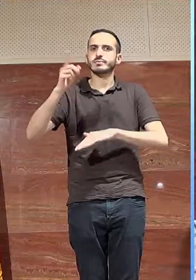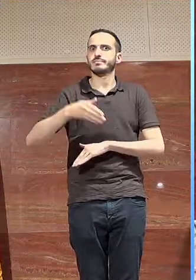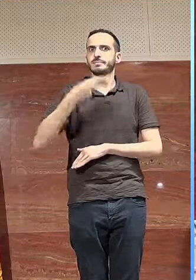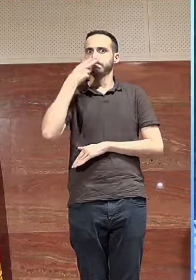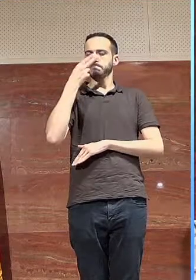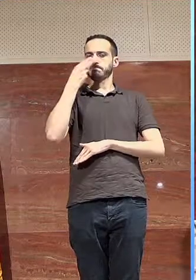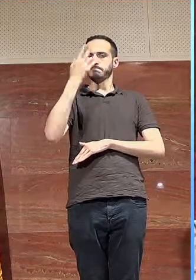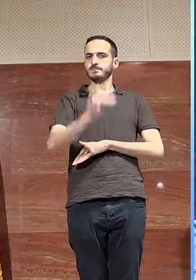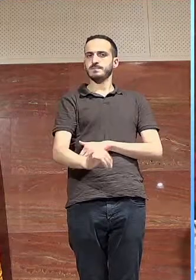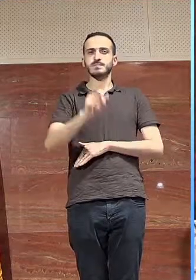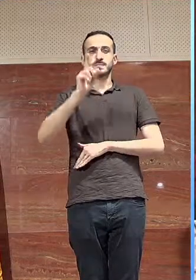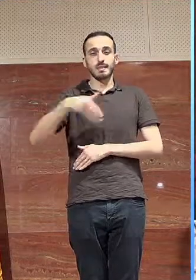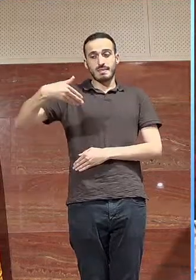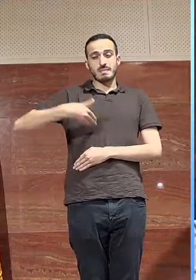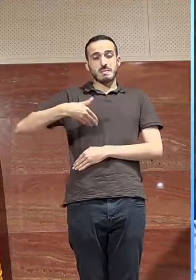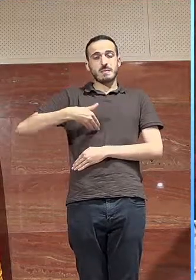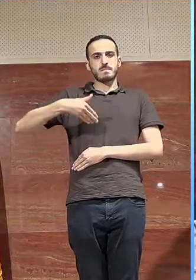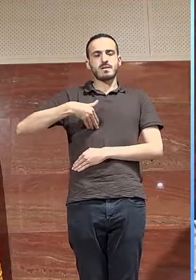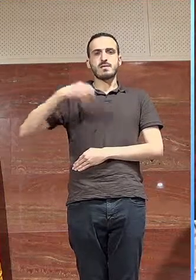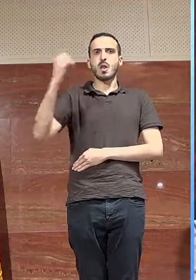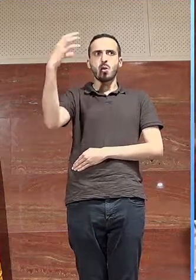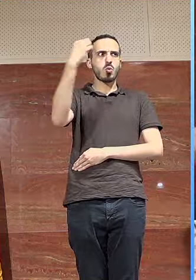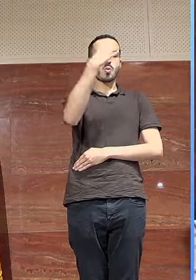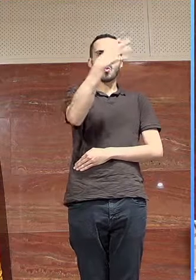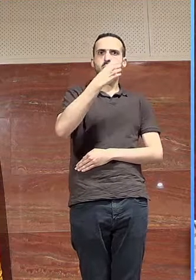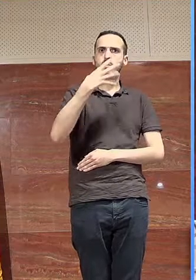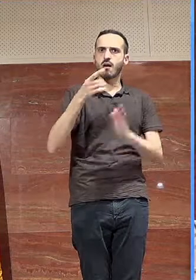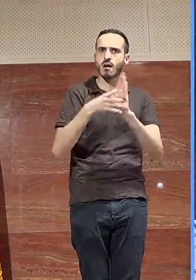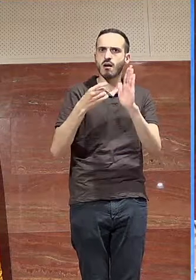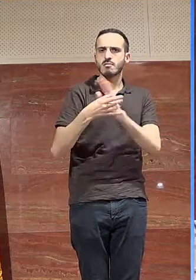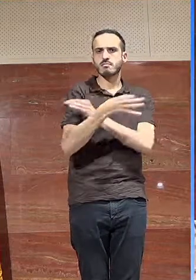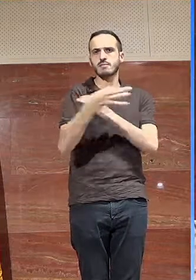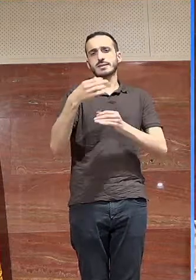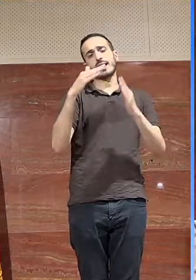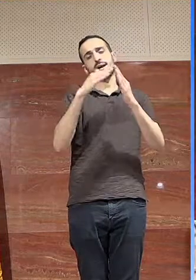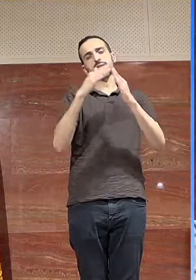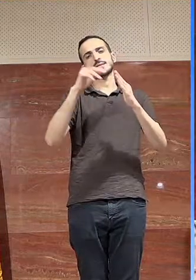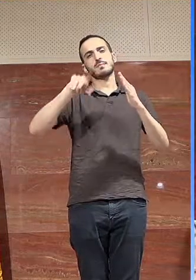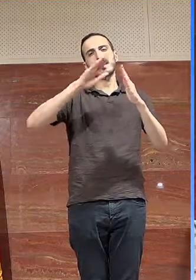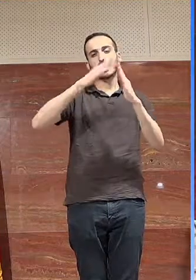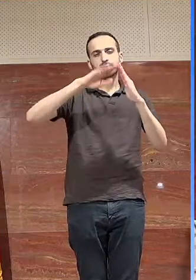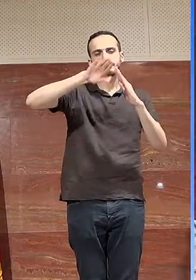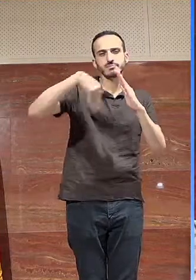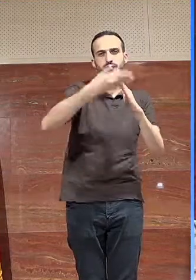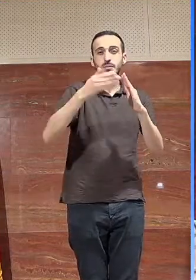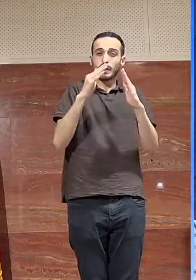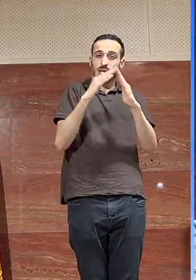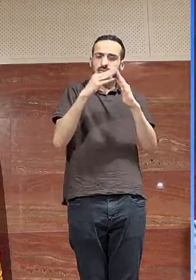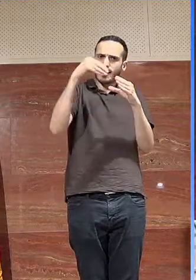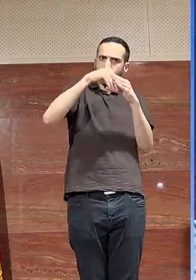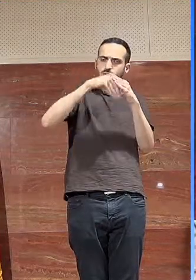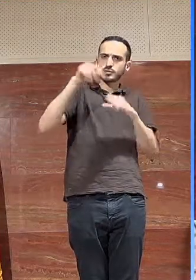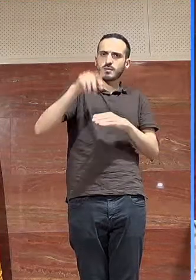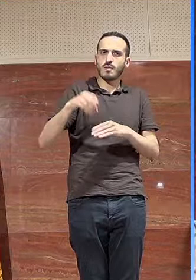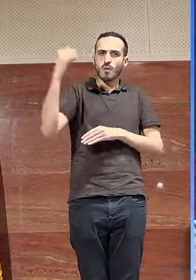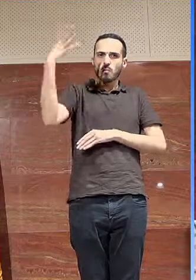También demandan y echan en falta una buena iluminación, no solamente en los espacios comunes de la vivienda, sino también en el interior de la vivienda, ¿no? El